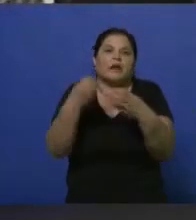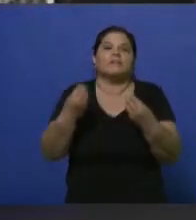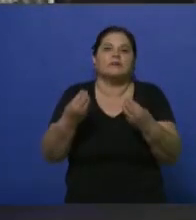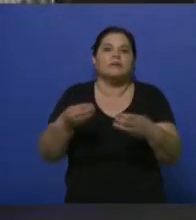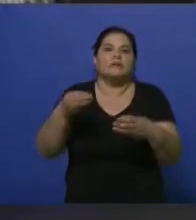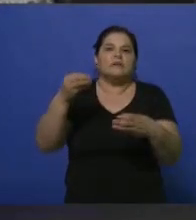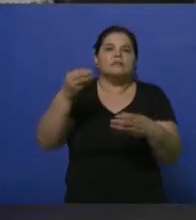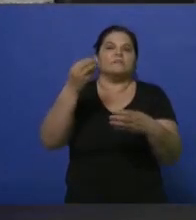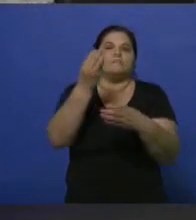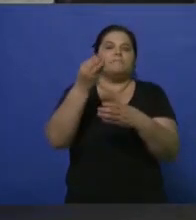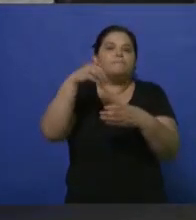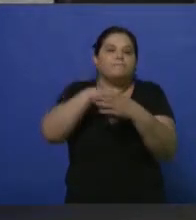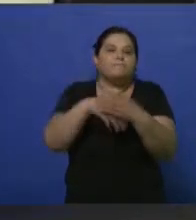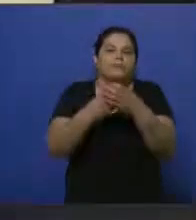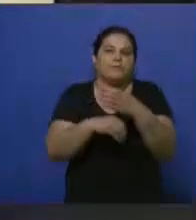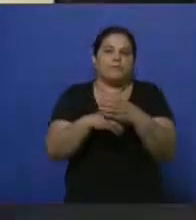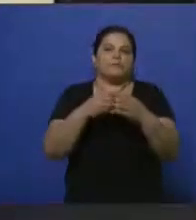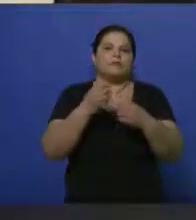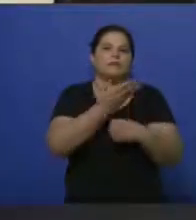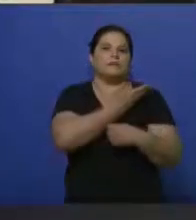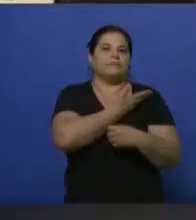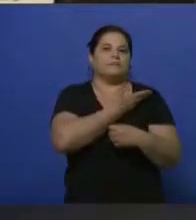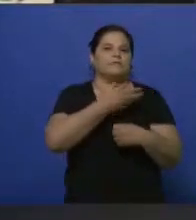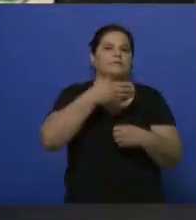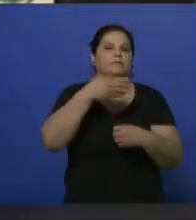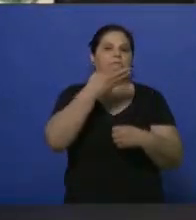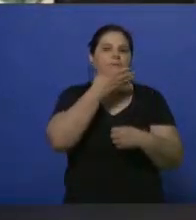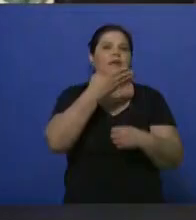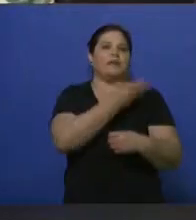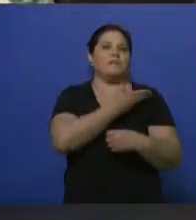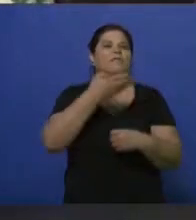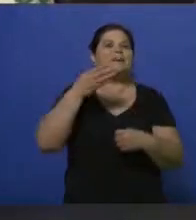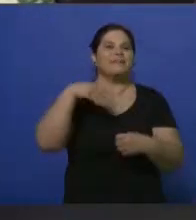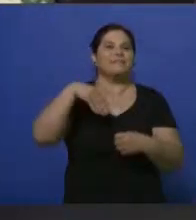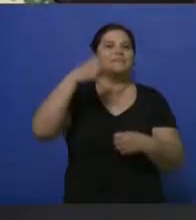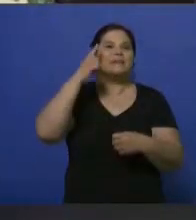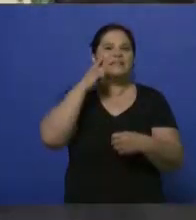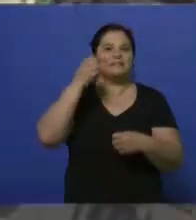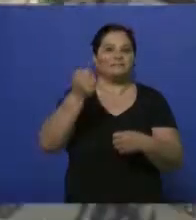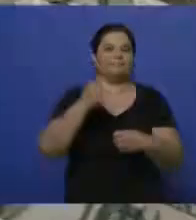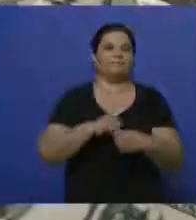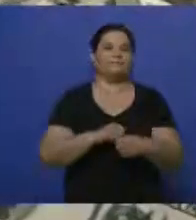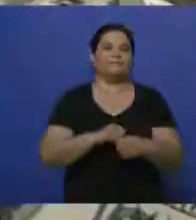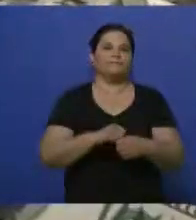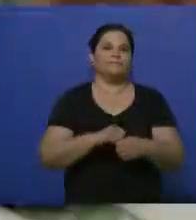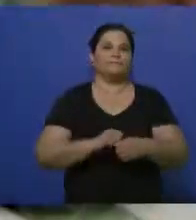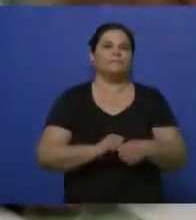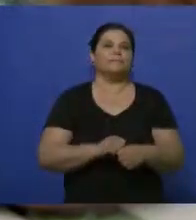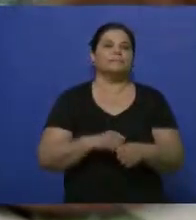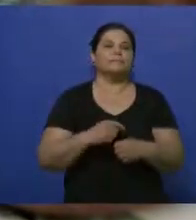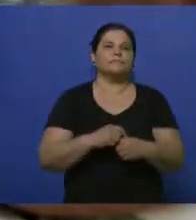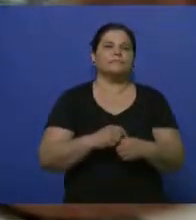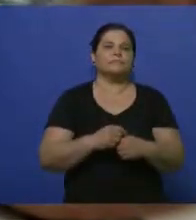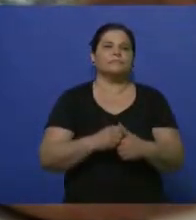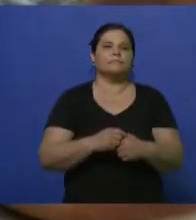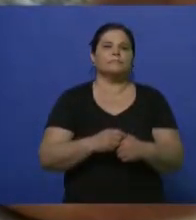recesión. Y que por unos meses por delante el escenario va a seguir empeorando claramente si lo miramos en el análisis estadístico